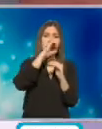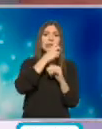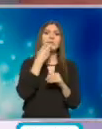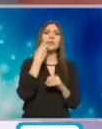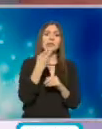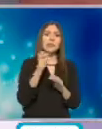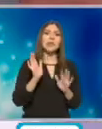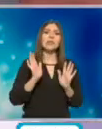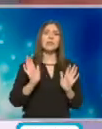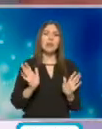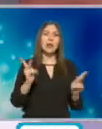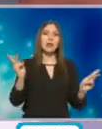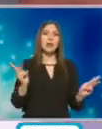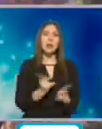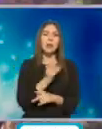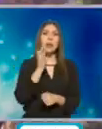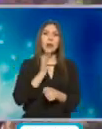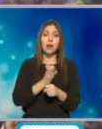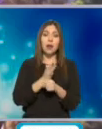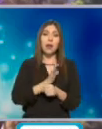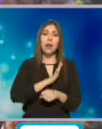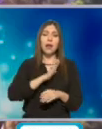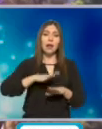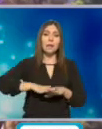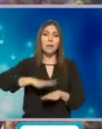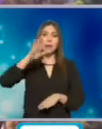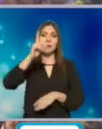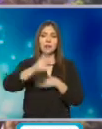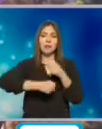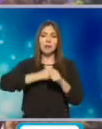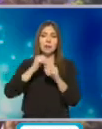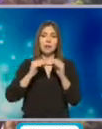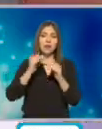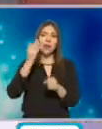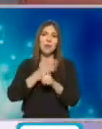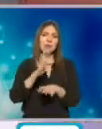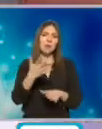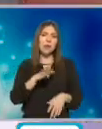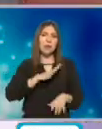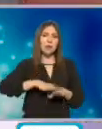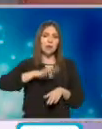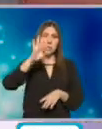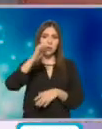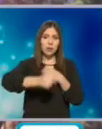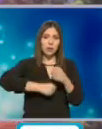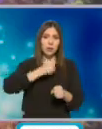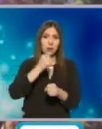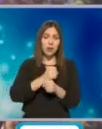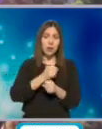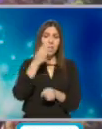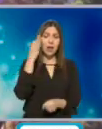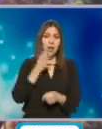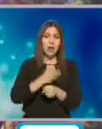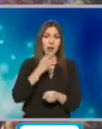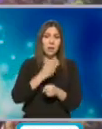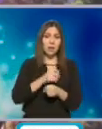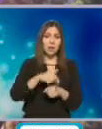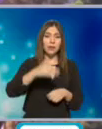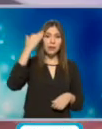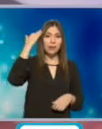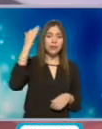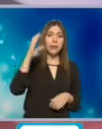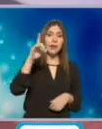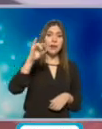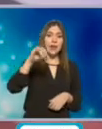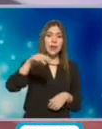eso ya sucedió. Sí. Ya tenemos más de 30, ya tenemos casi 40 años, y ya te puedo decir así que el clima